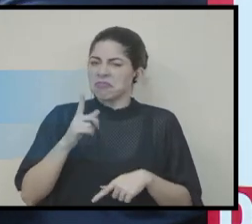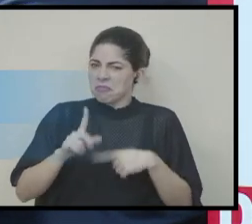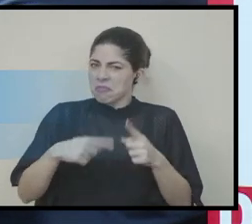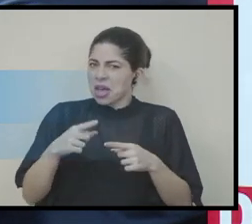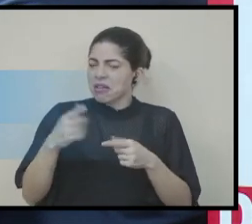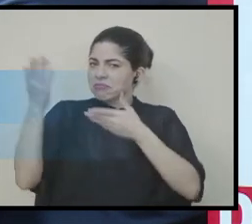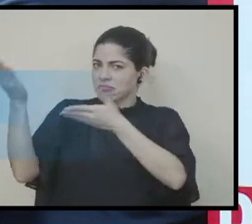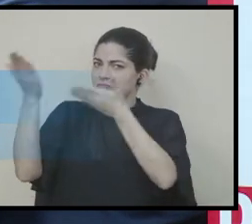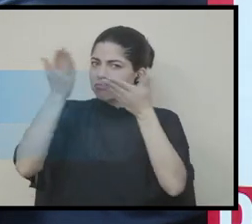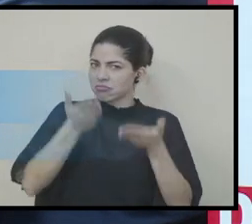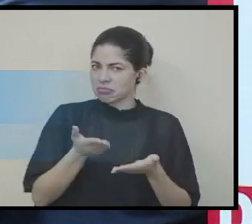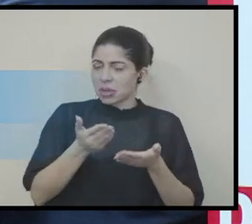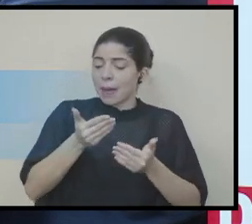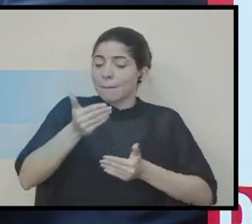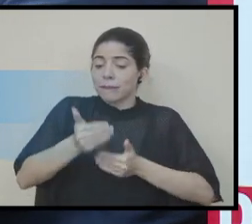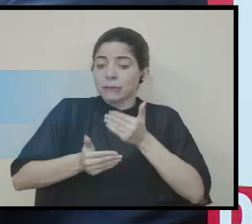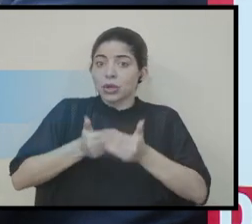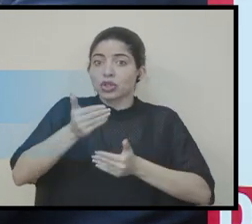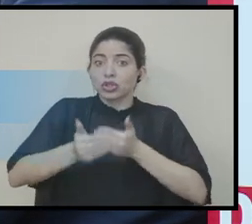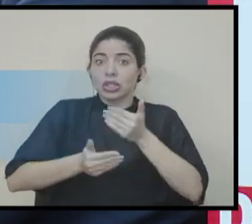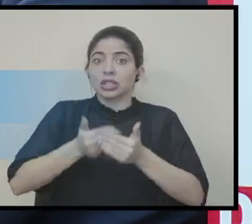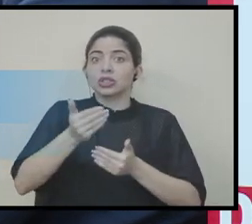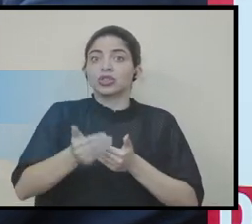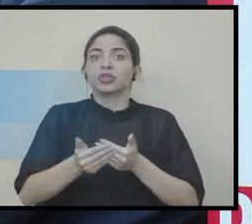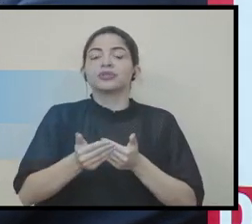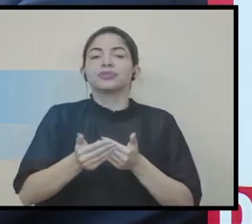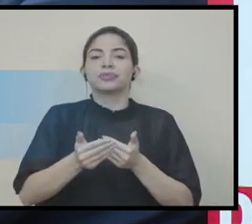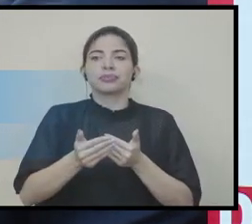a traer y en el proceso